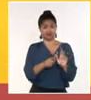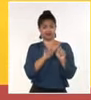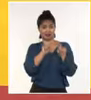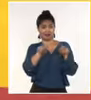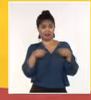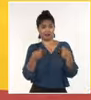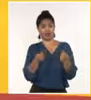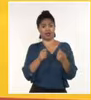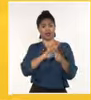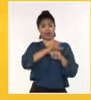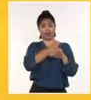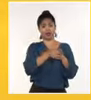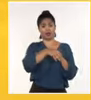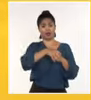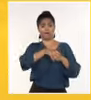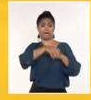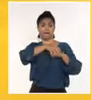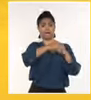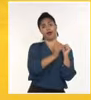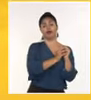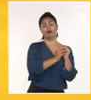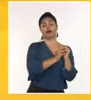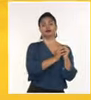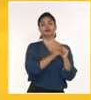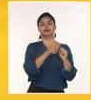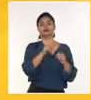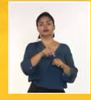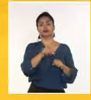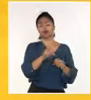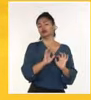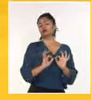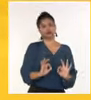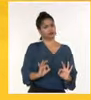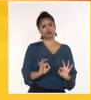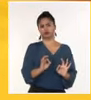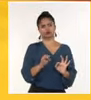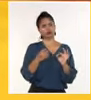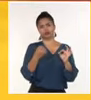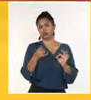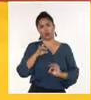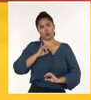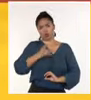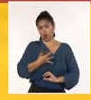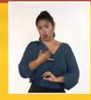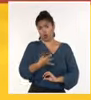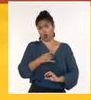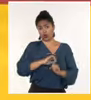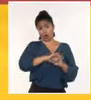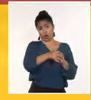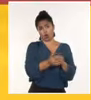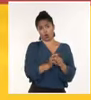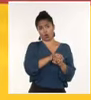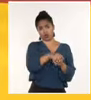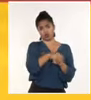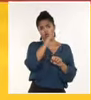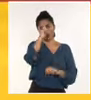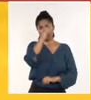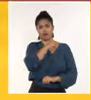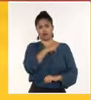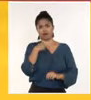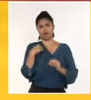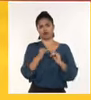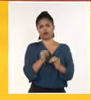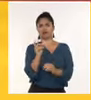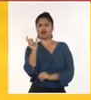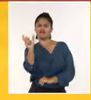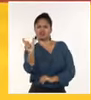la rodilla y en ese movimiento vino lo que fue el desgarre, ¿no?, del ligamento como tal. ¿Los médicos te dan algún pronóstico de qué tiempo